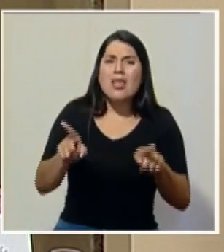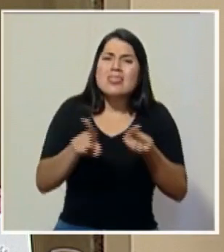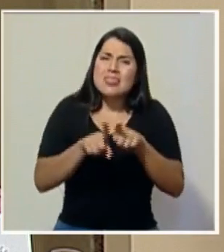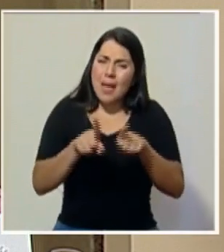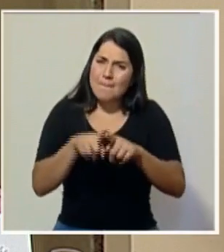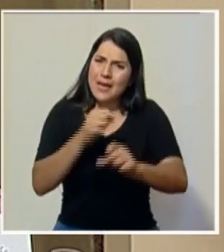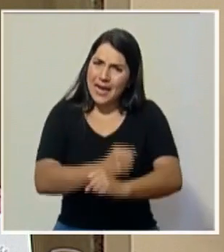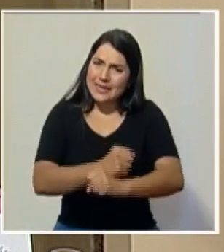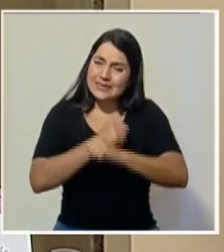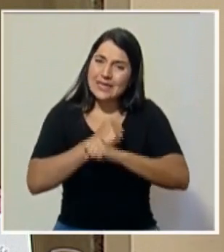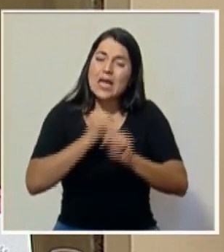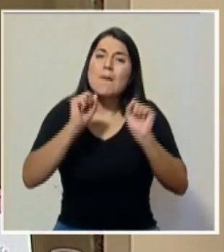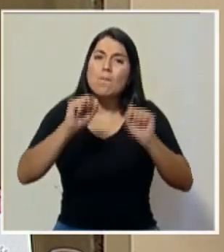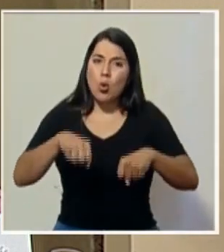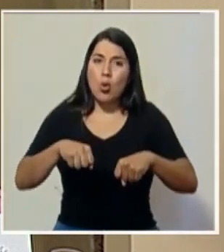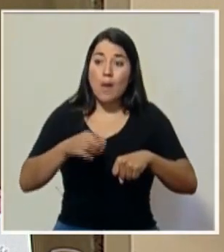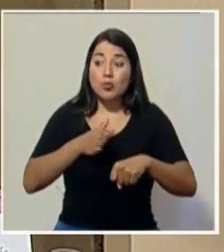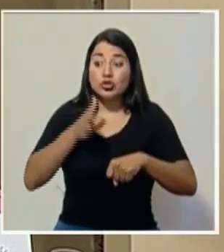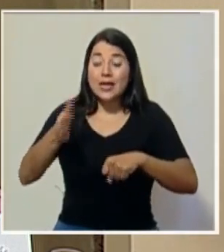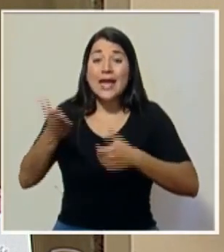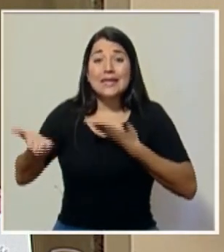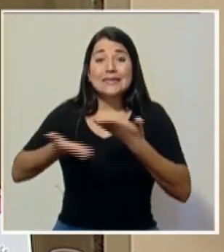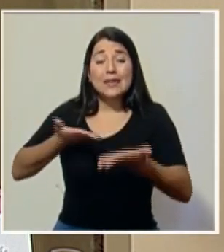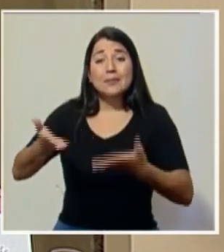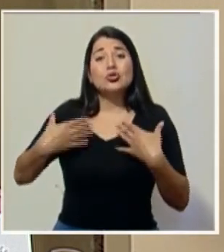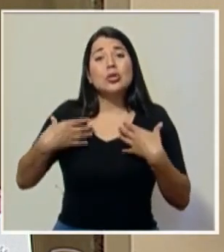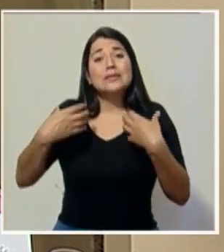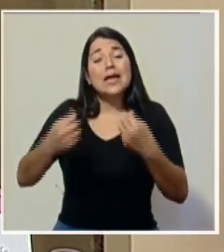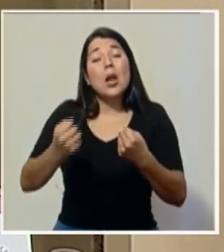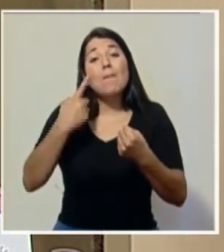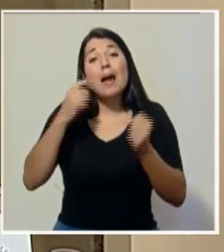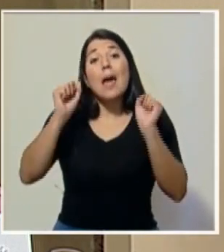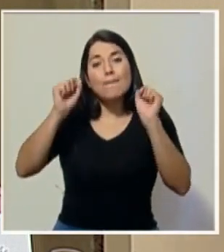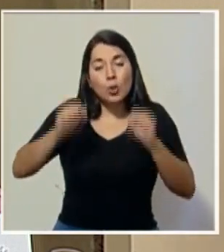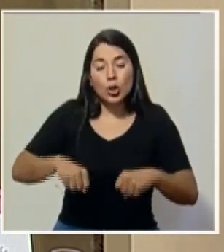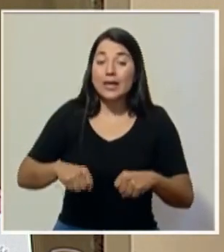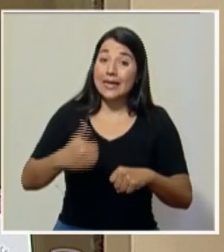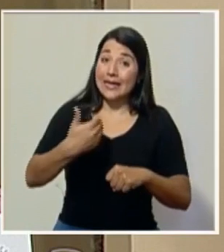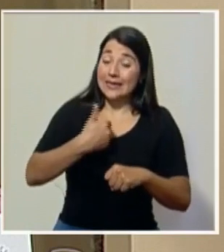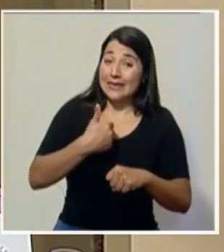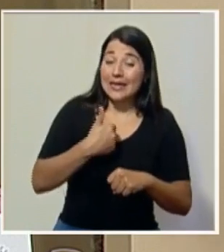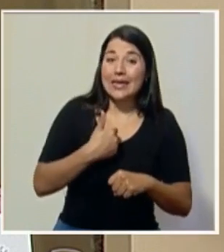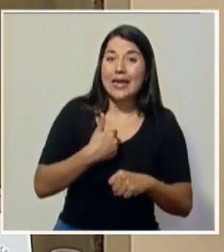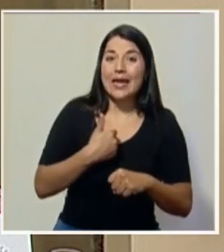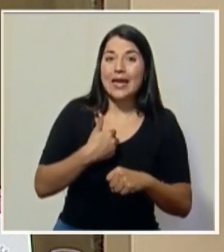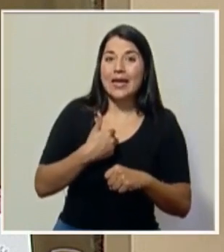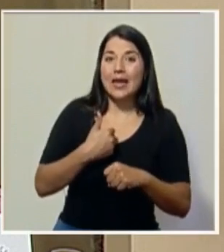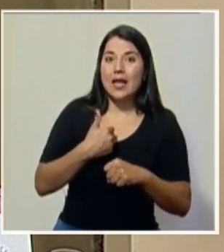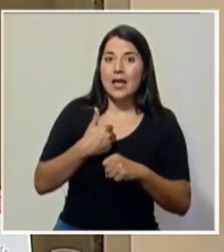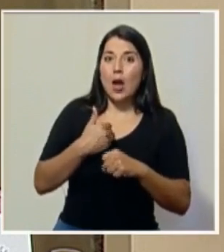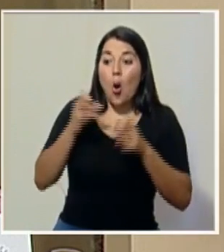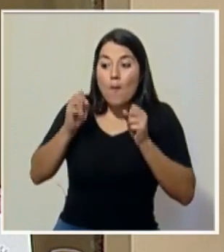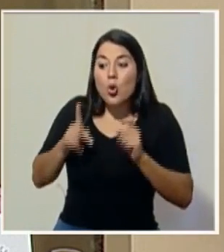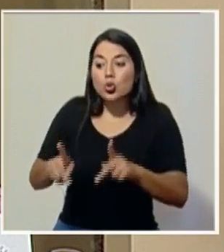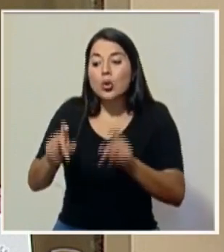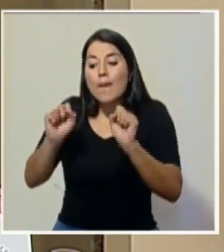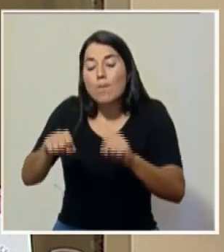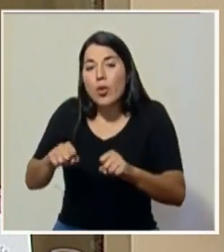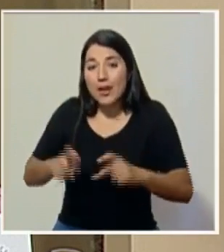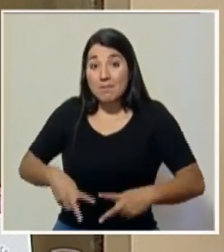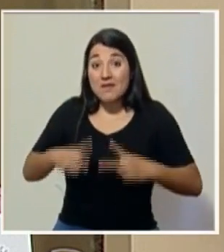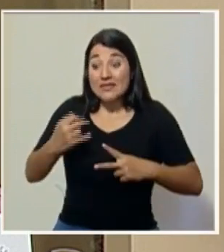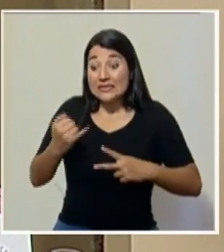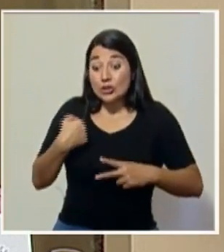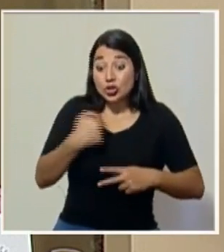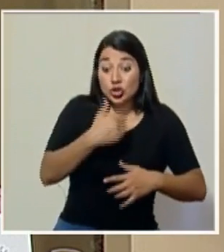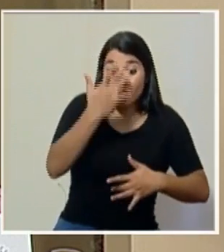también oportunamente a los servicios de salud para tener una gran posibilidad de sobrevivir si es que